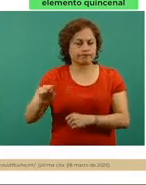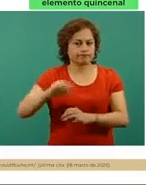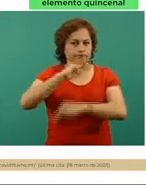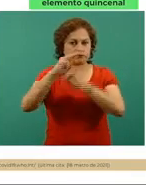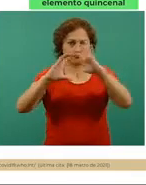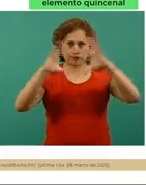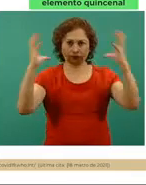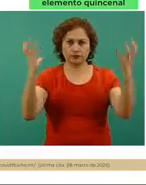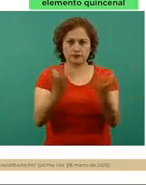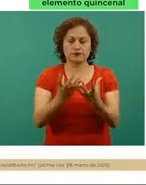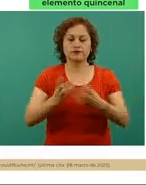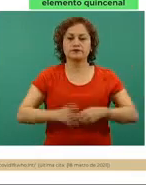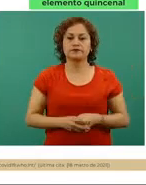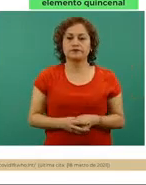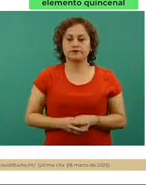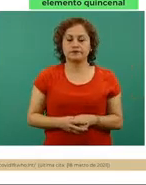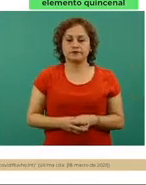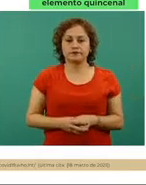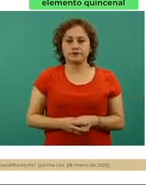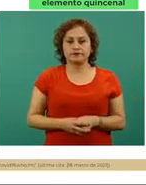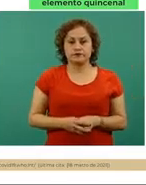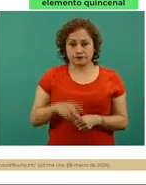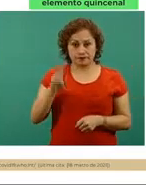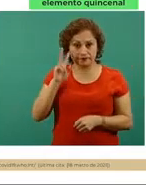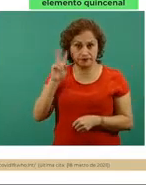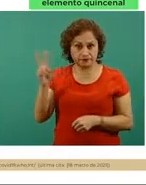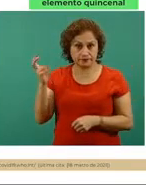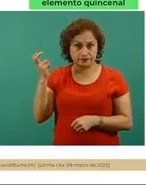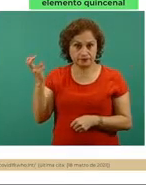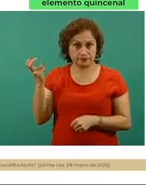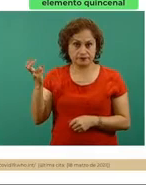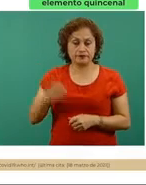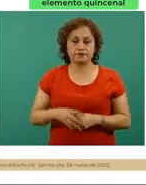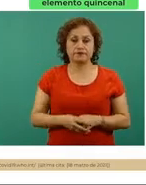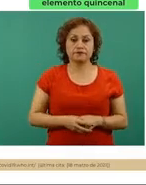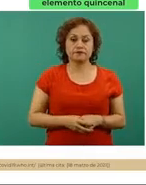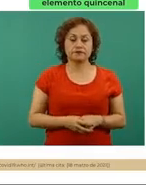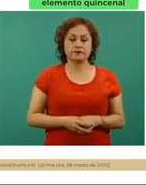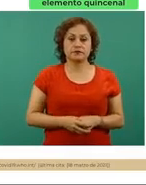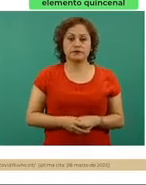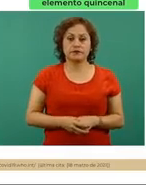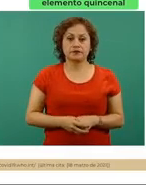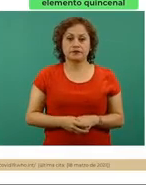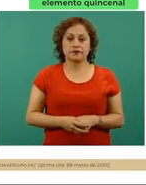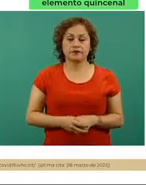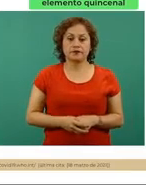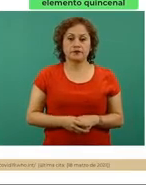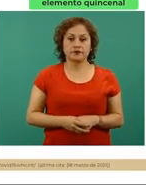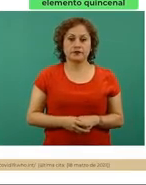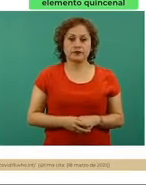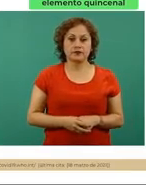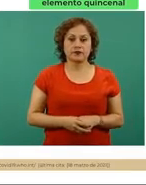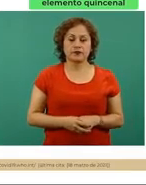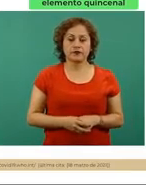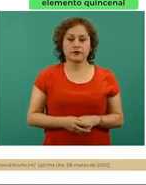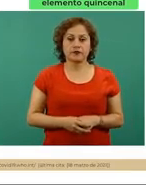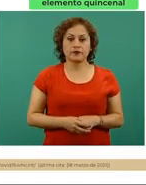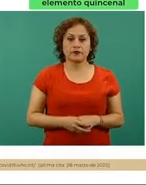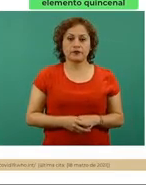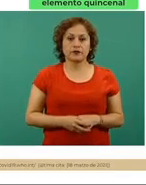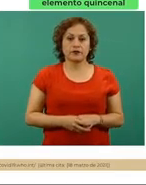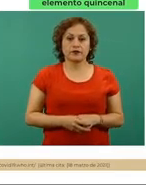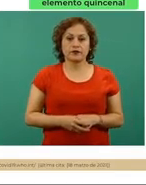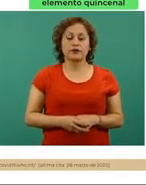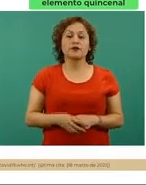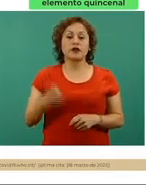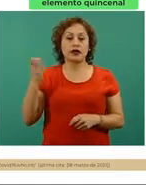regiones, en otros países. Esta gráfica que está presentada aquí en este momento está establecida para